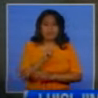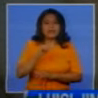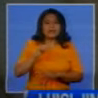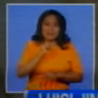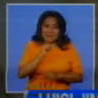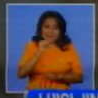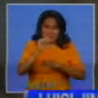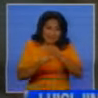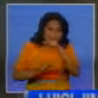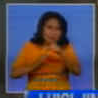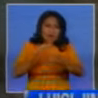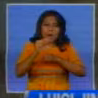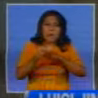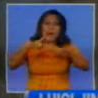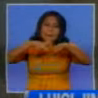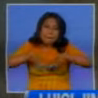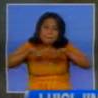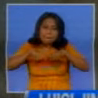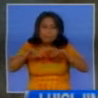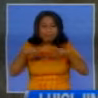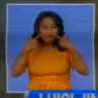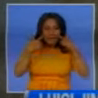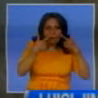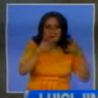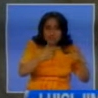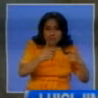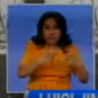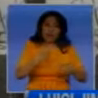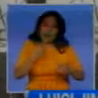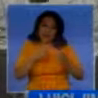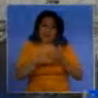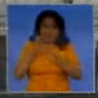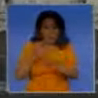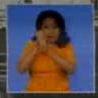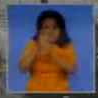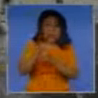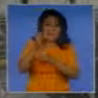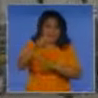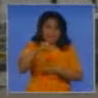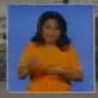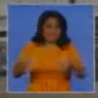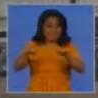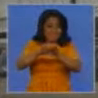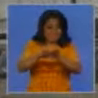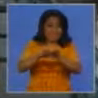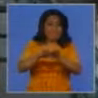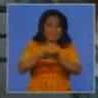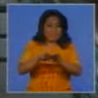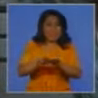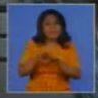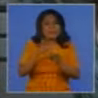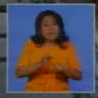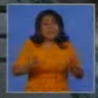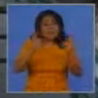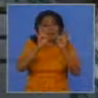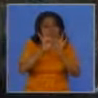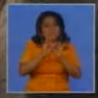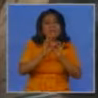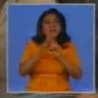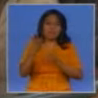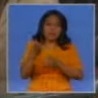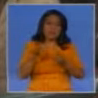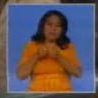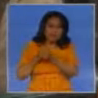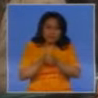progresivamente, según la necesidad. Regularmente, el cierre que siempre se hace es en Amazonas. Por esto se recomienda a los asistentes utilizar el servicio express del